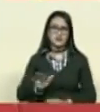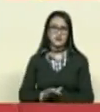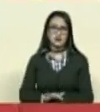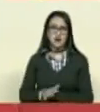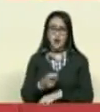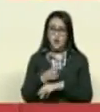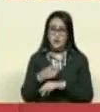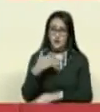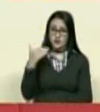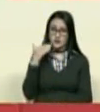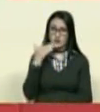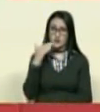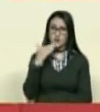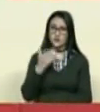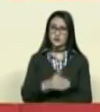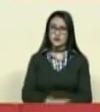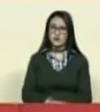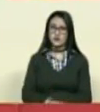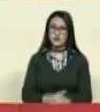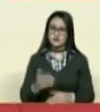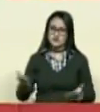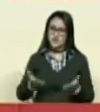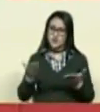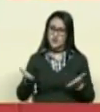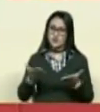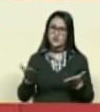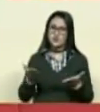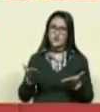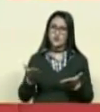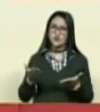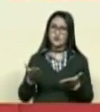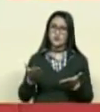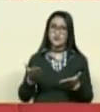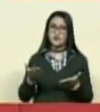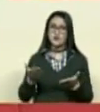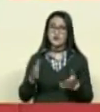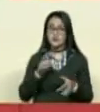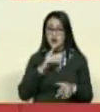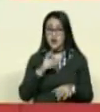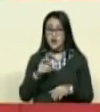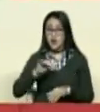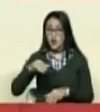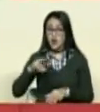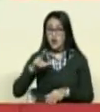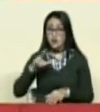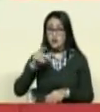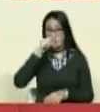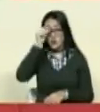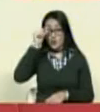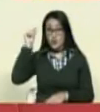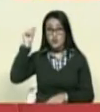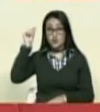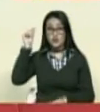del gobierno de Estados Unidos, promovido, pedido por el señor Julio Borges y la derecha venezolana,